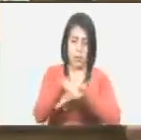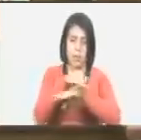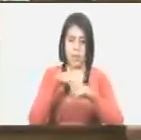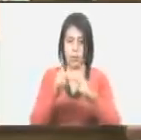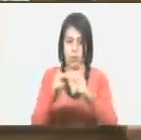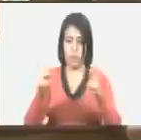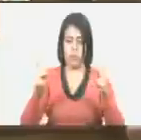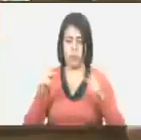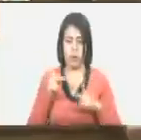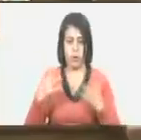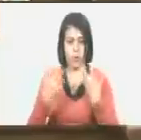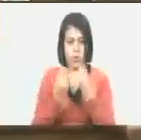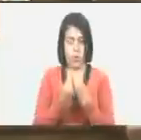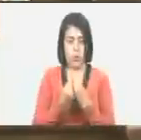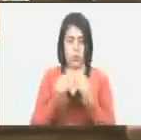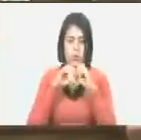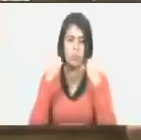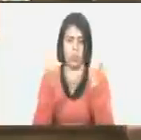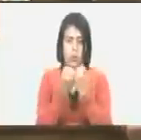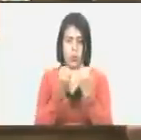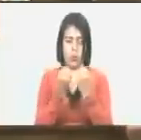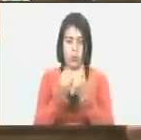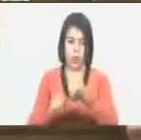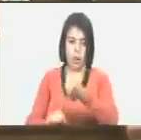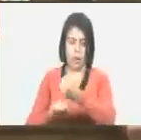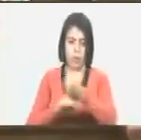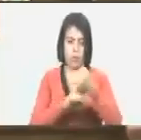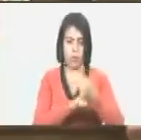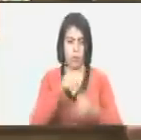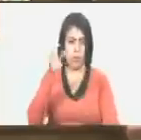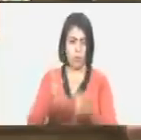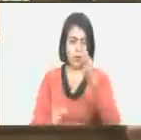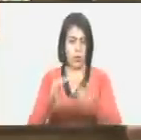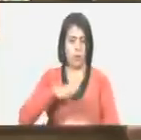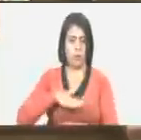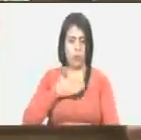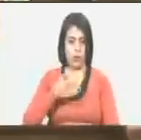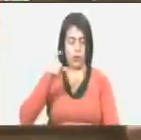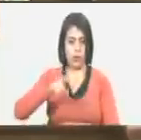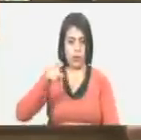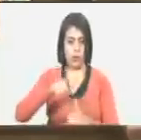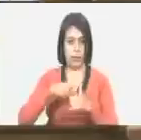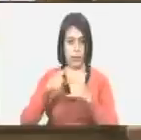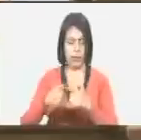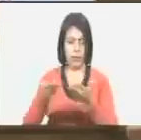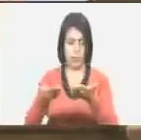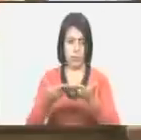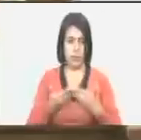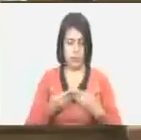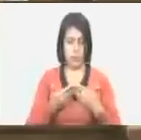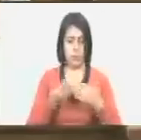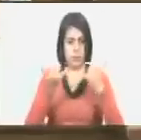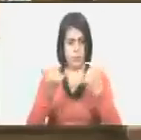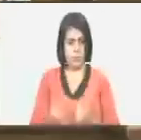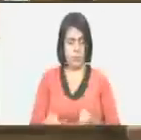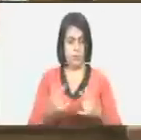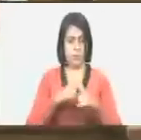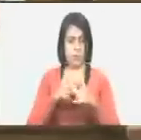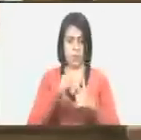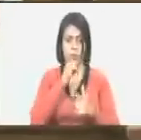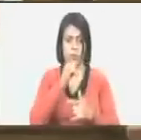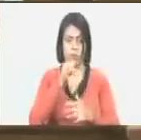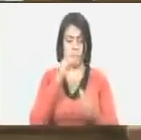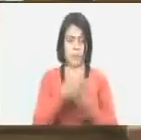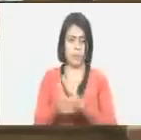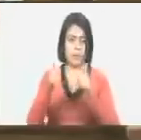Ministerio Público, conjuntamente con los órganos auxiliares de justicia, podrá requerir y obtener en forma directa información